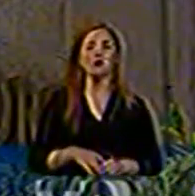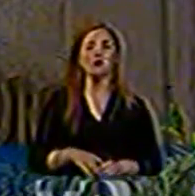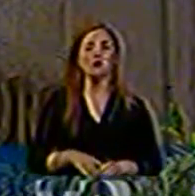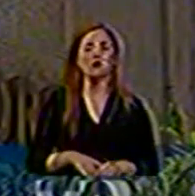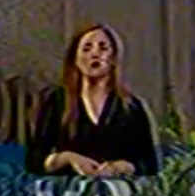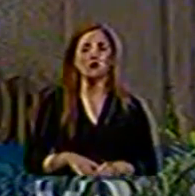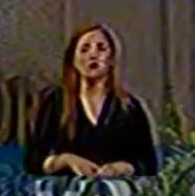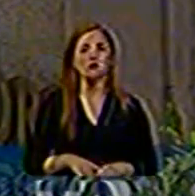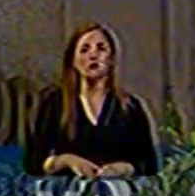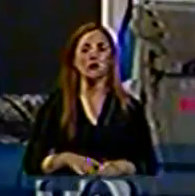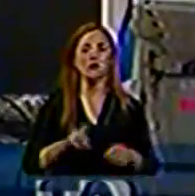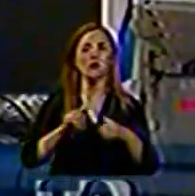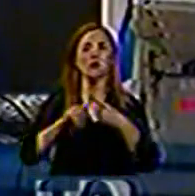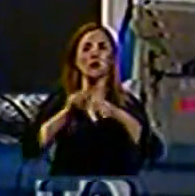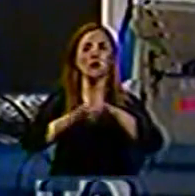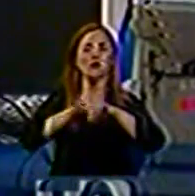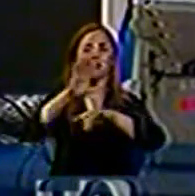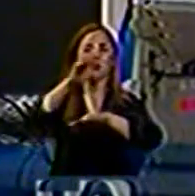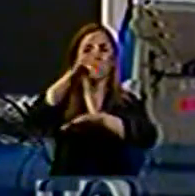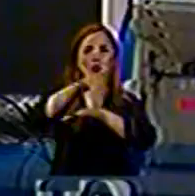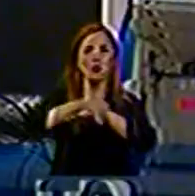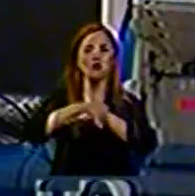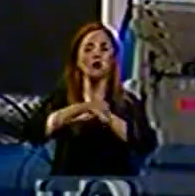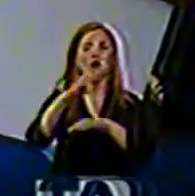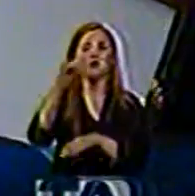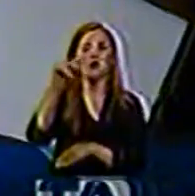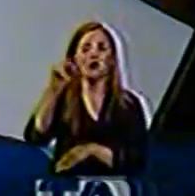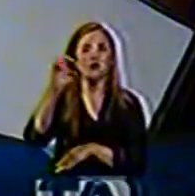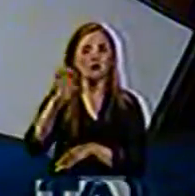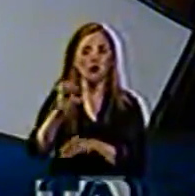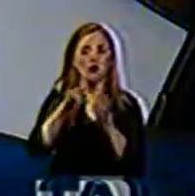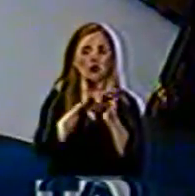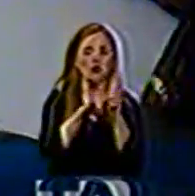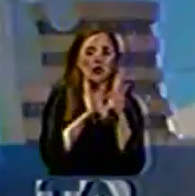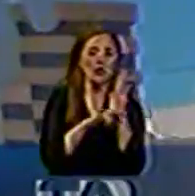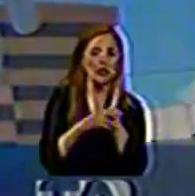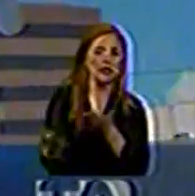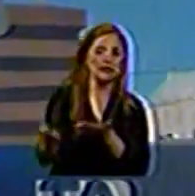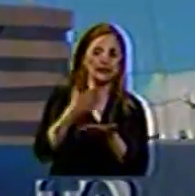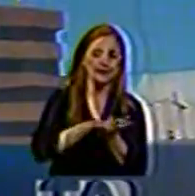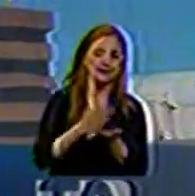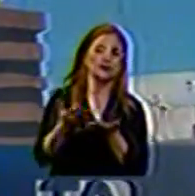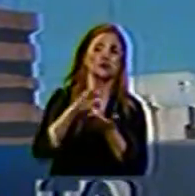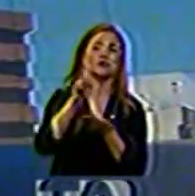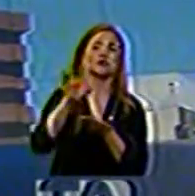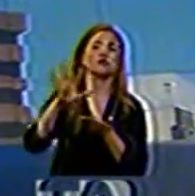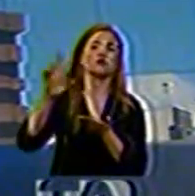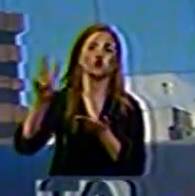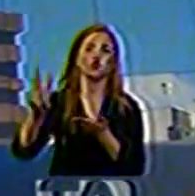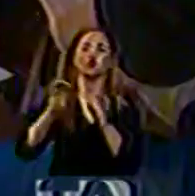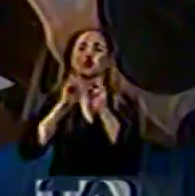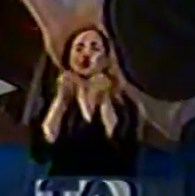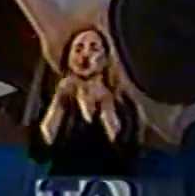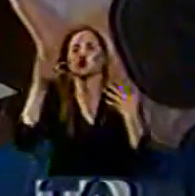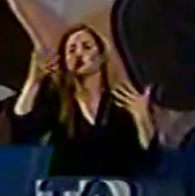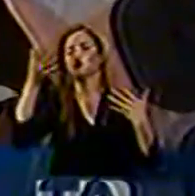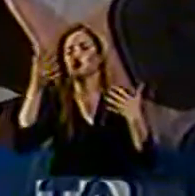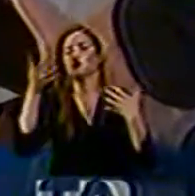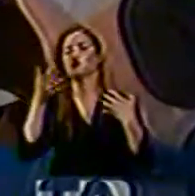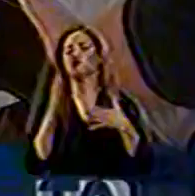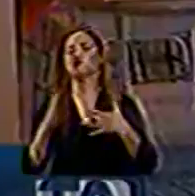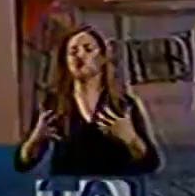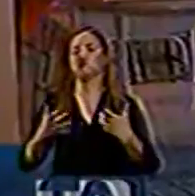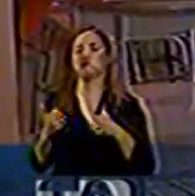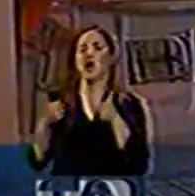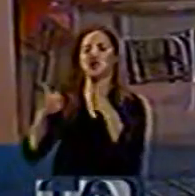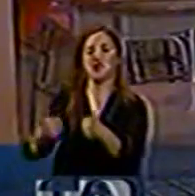Hasta las 17 horas del viernes, el CNE recopiló los requisitos de 152 organizaciones políticas que desean participar